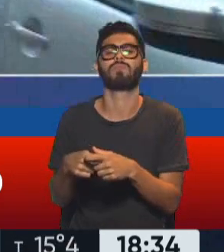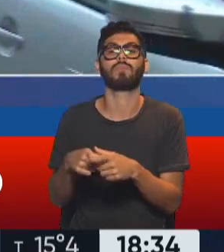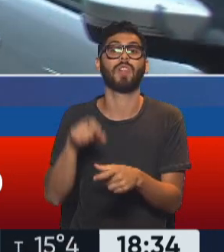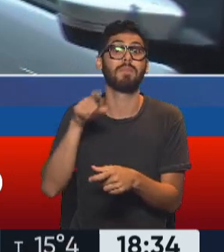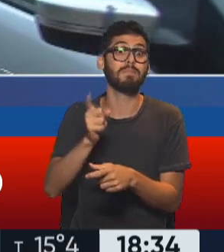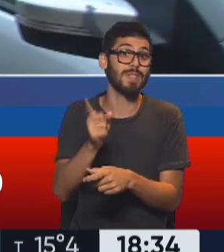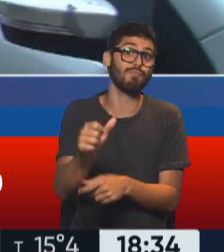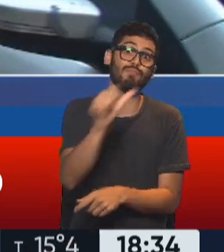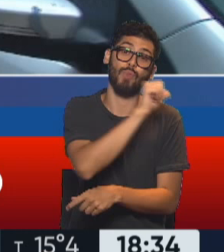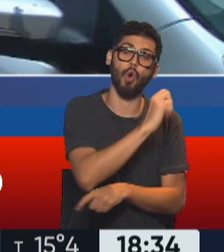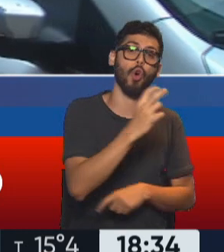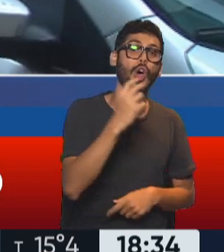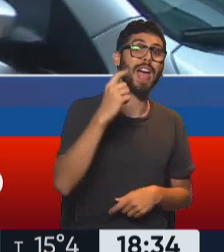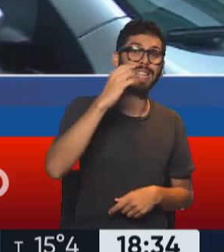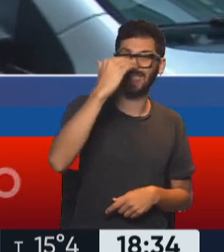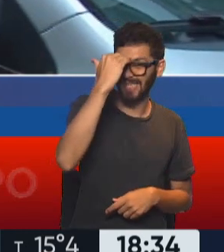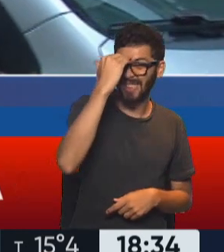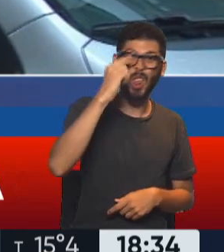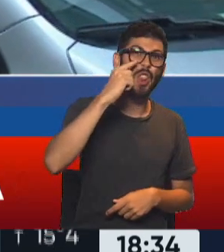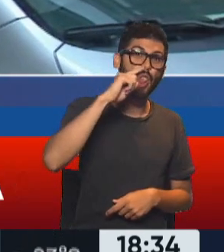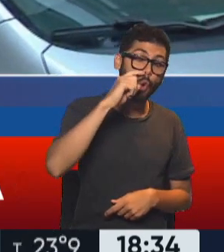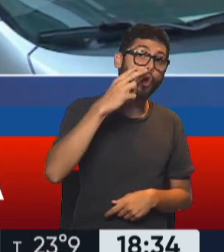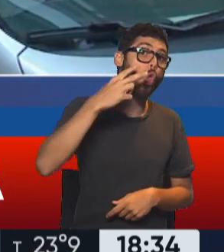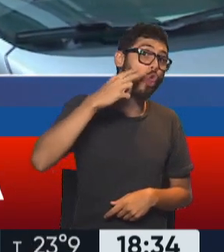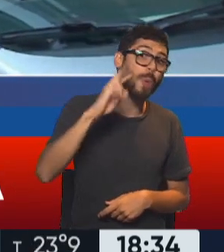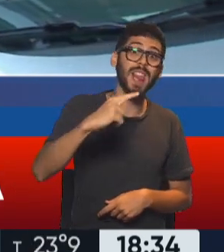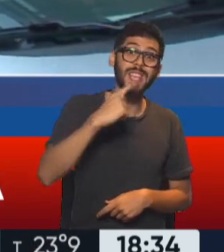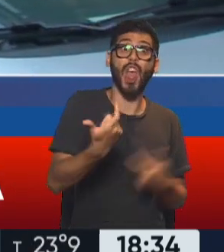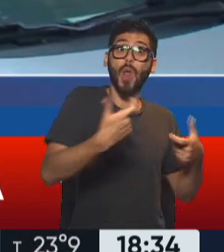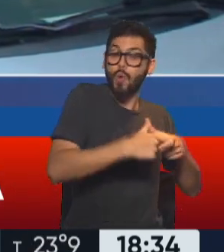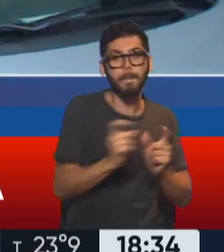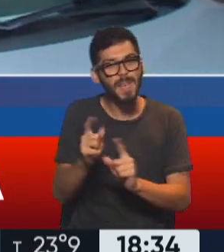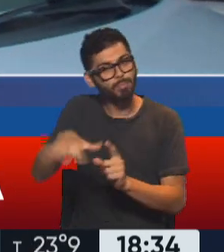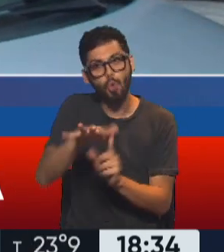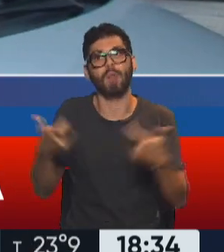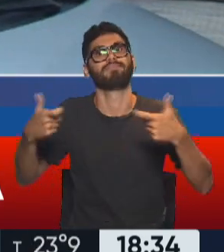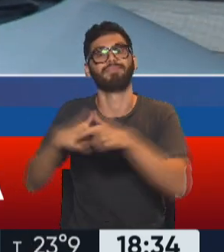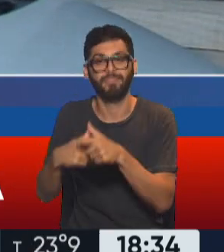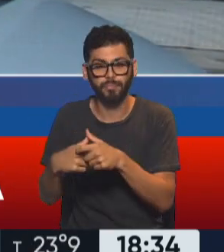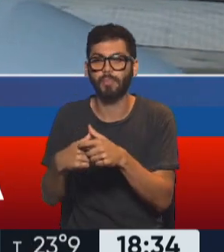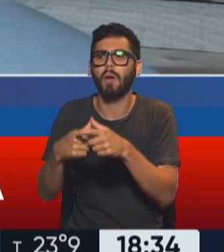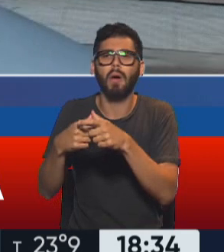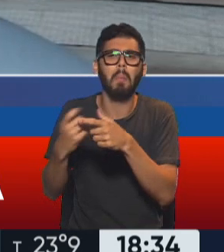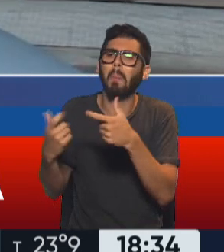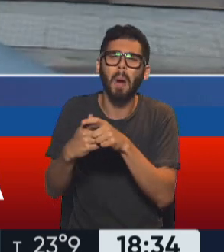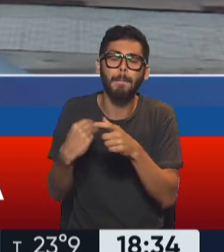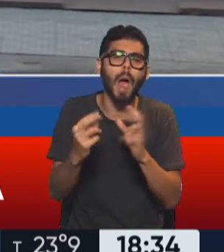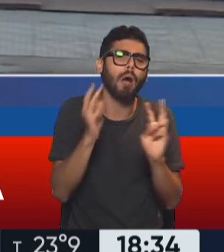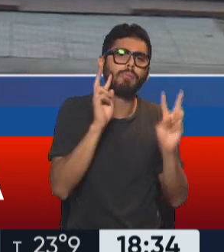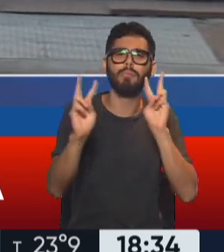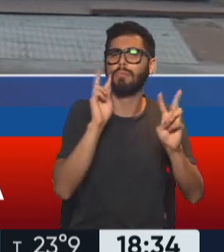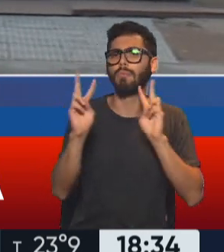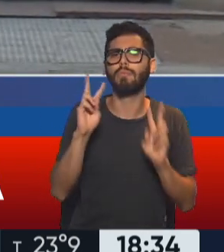reunión allá por el 15 de junio del 2017. La intención, hacer una inspección ocular.